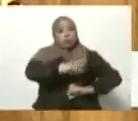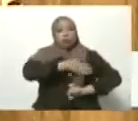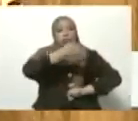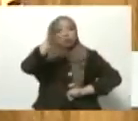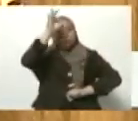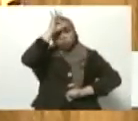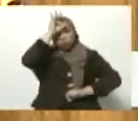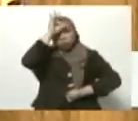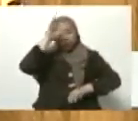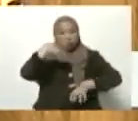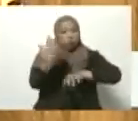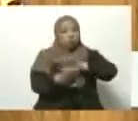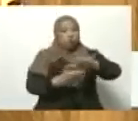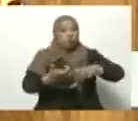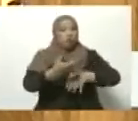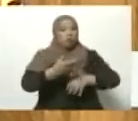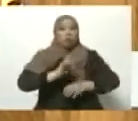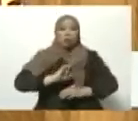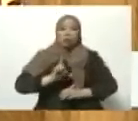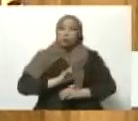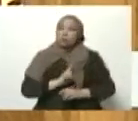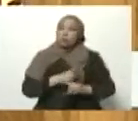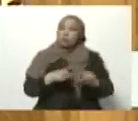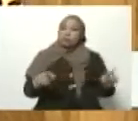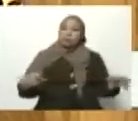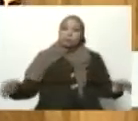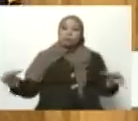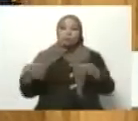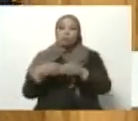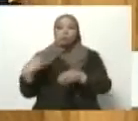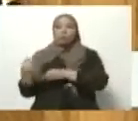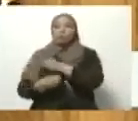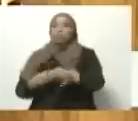hacer, no queremos problemas. Pero el unipolarismo se está ahí